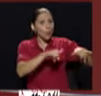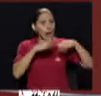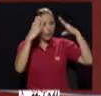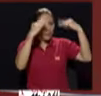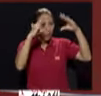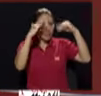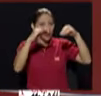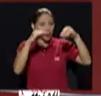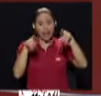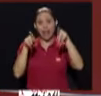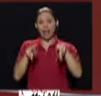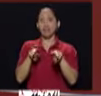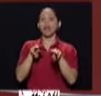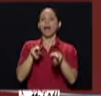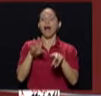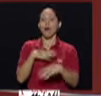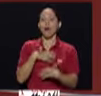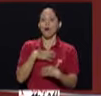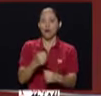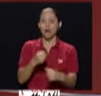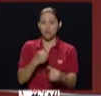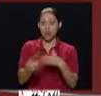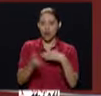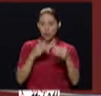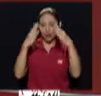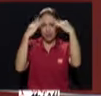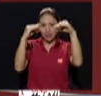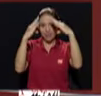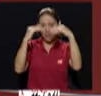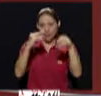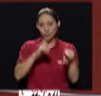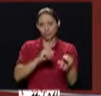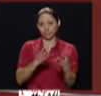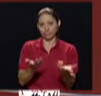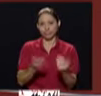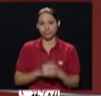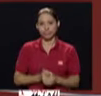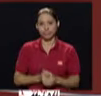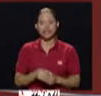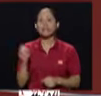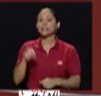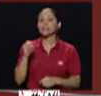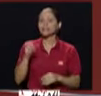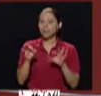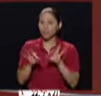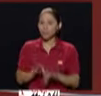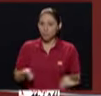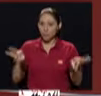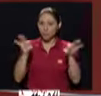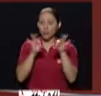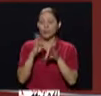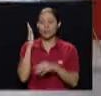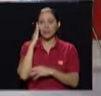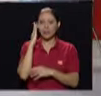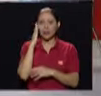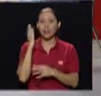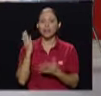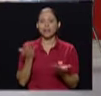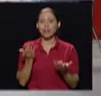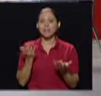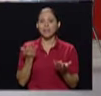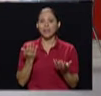también pueda confiar en cualquier dato que se emita a través de los diferentes medios. Sí. Es muy importante tomar en cuenta